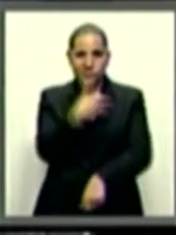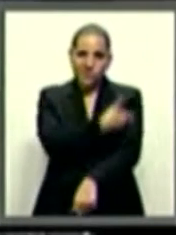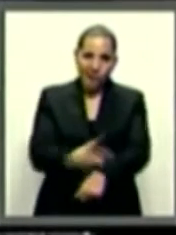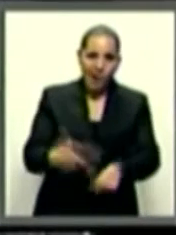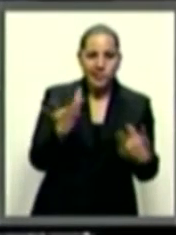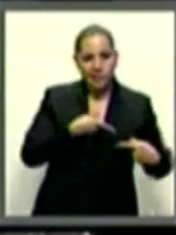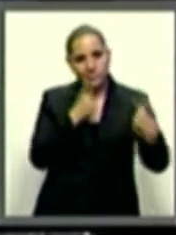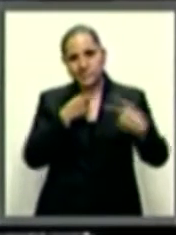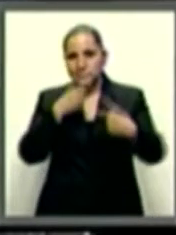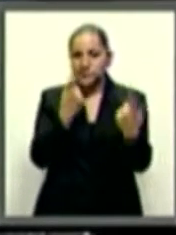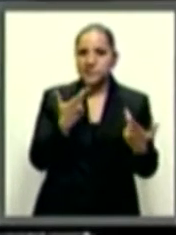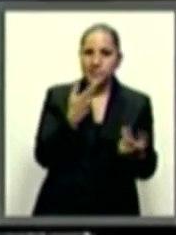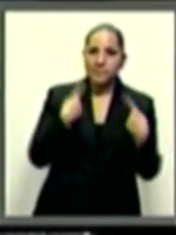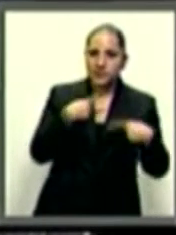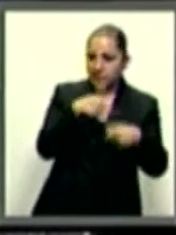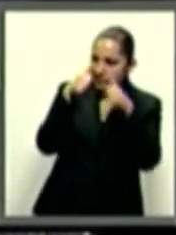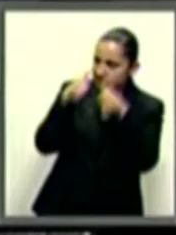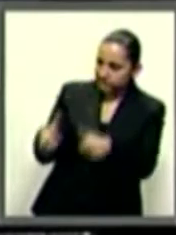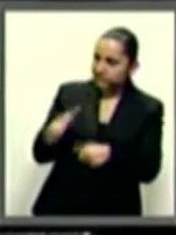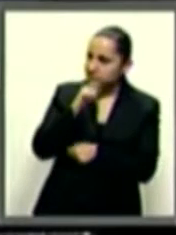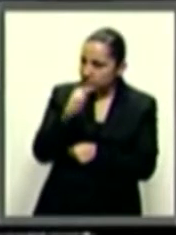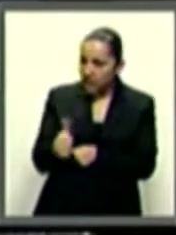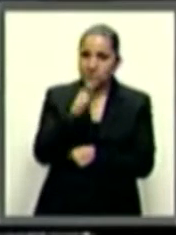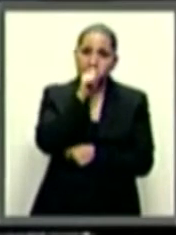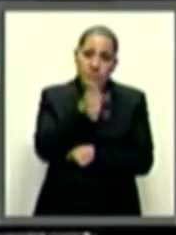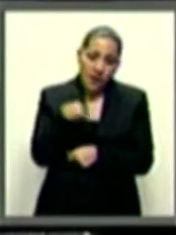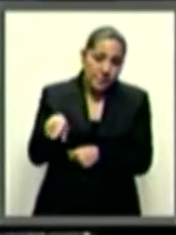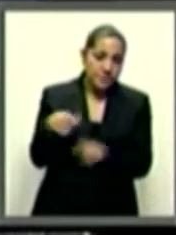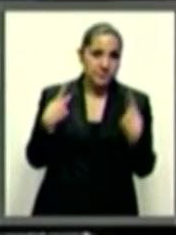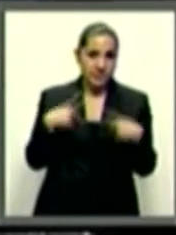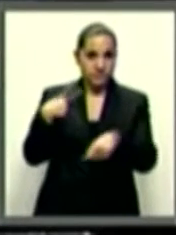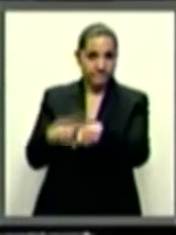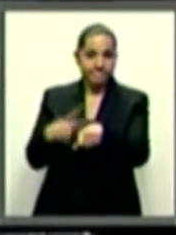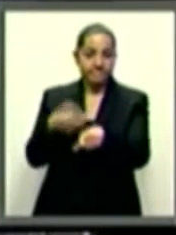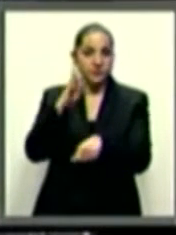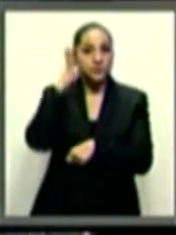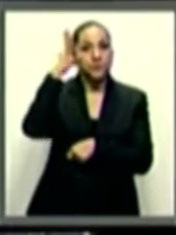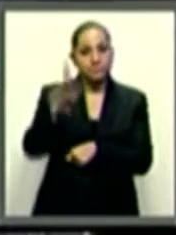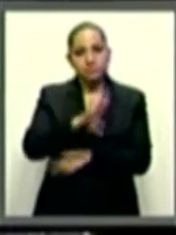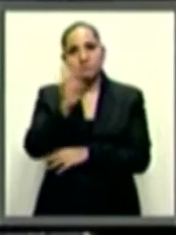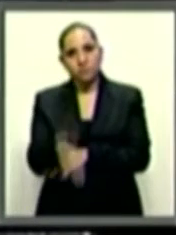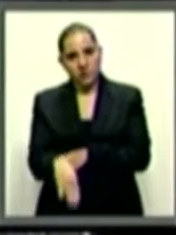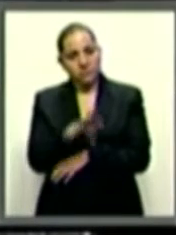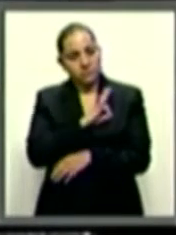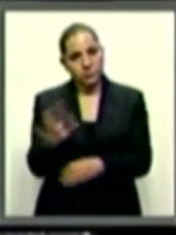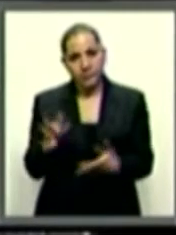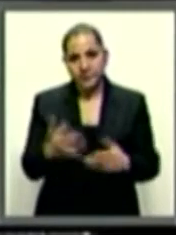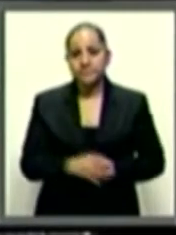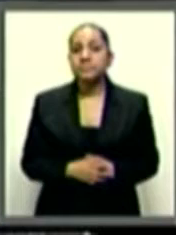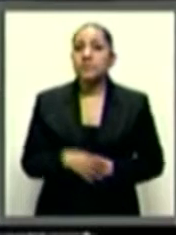abandono y lo que es peor, y la muerte del propio enfermo. Representa un problema de salud pública a nivel